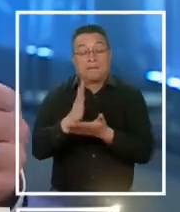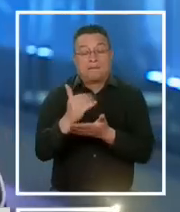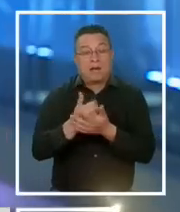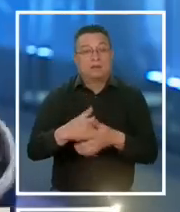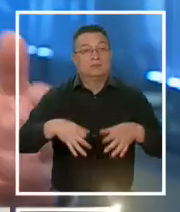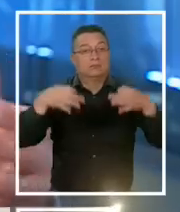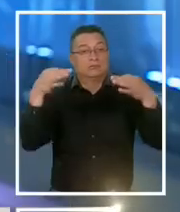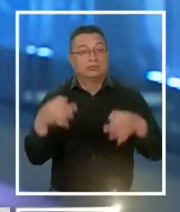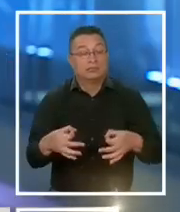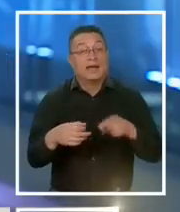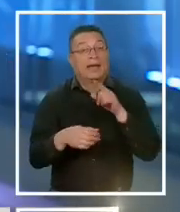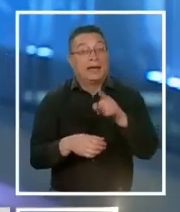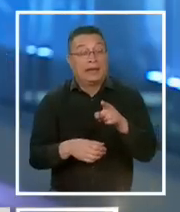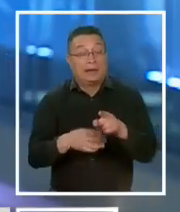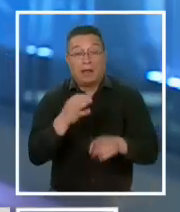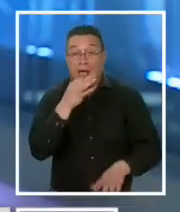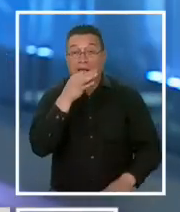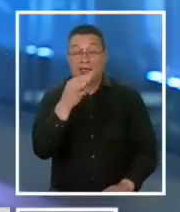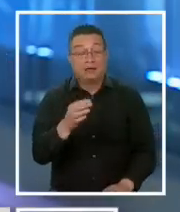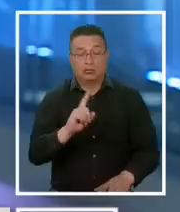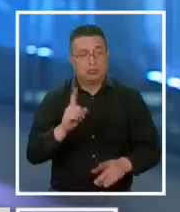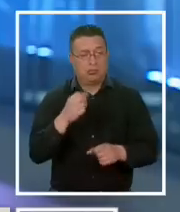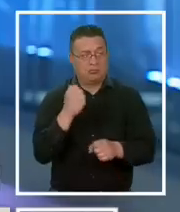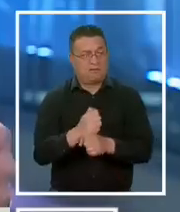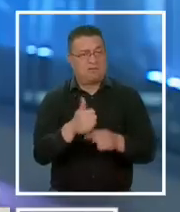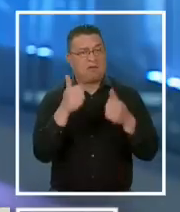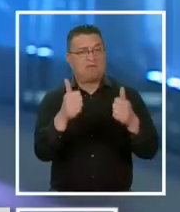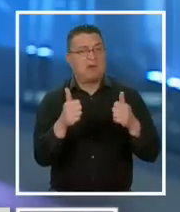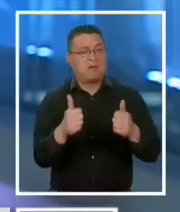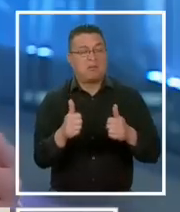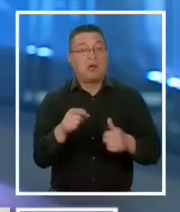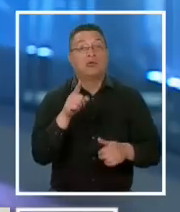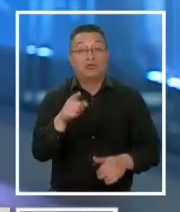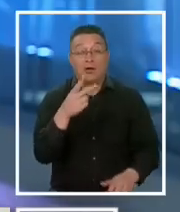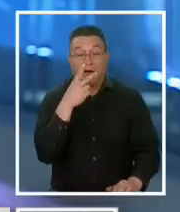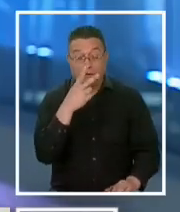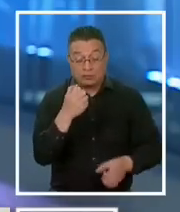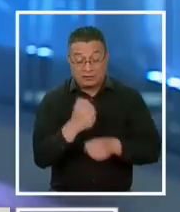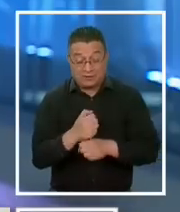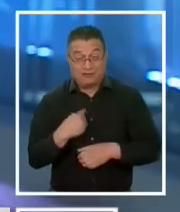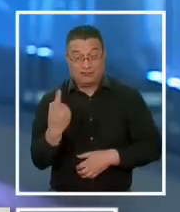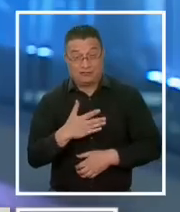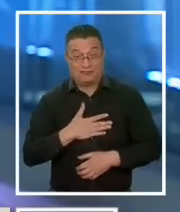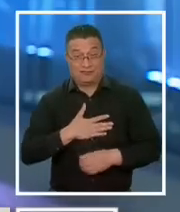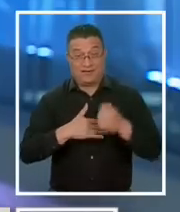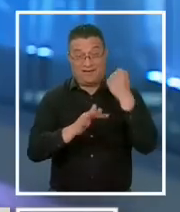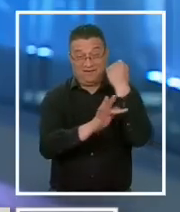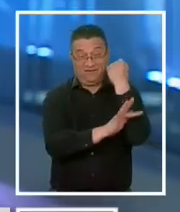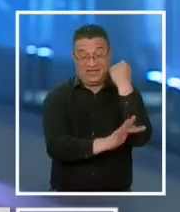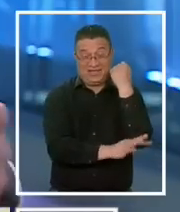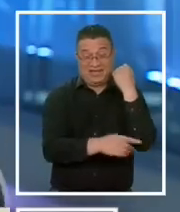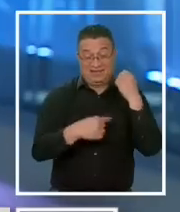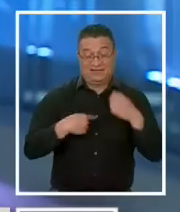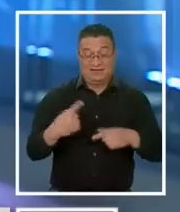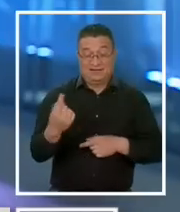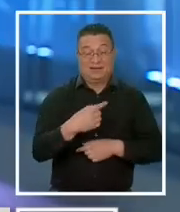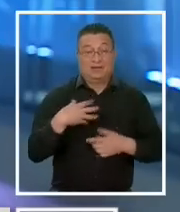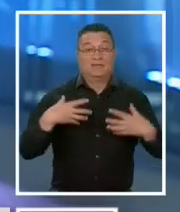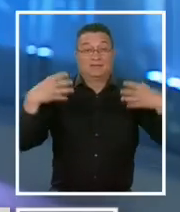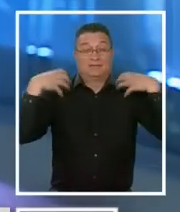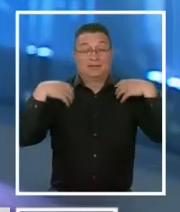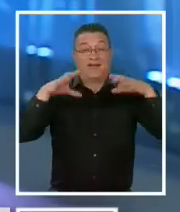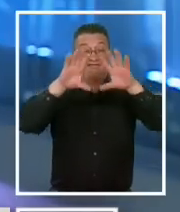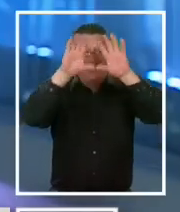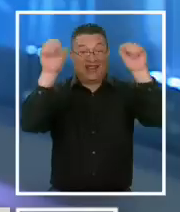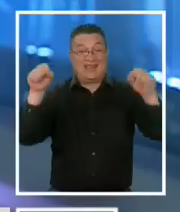un plan determinado él estimó que la labor era correcta de hecho si usted ve la labor que hacemos nosotros en la fiscalía cuando tuvo mi cargo